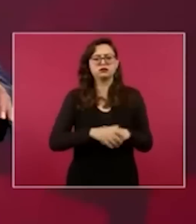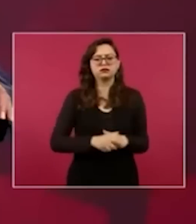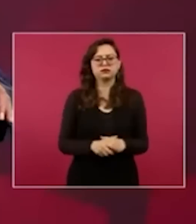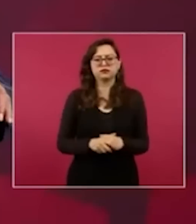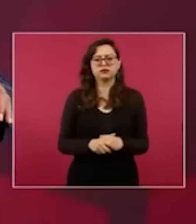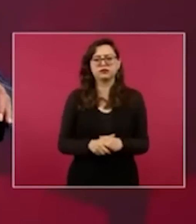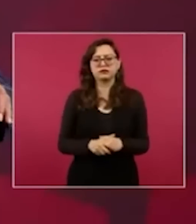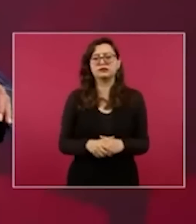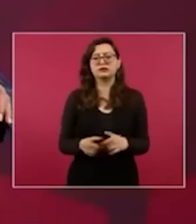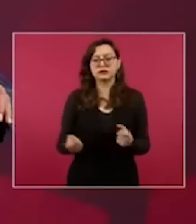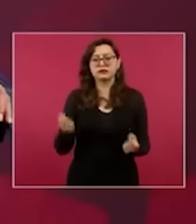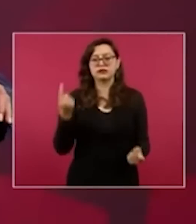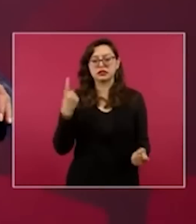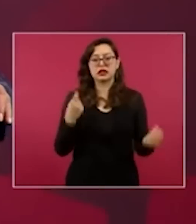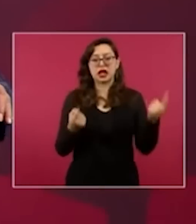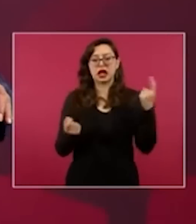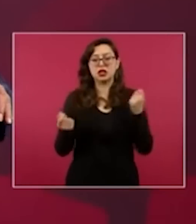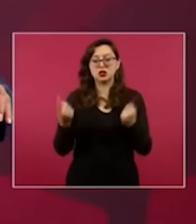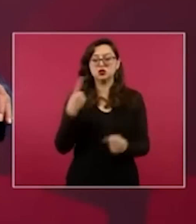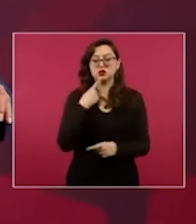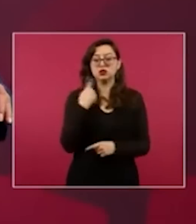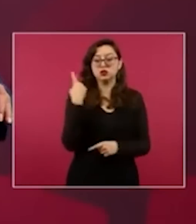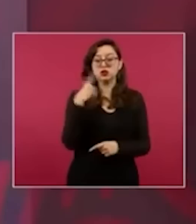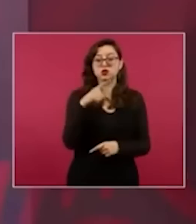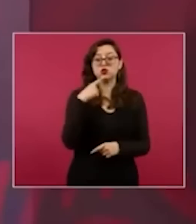aquí en el Zócalo, pero